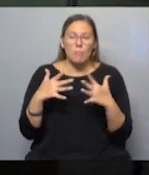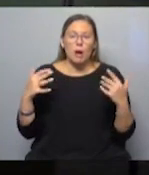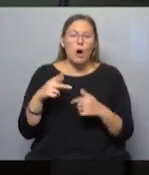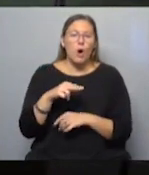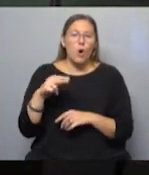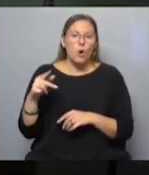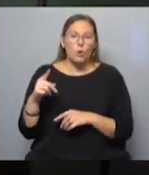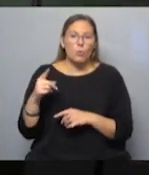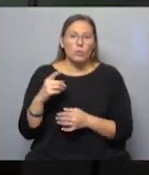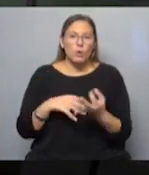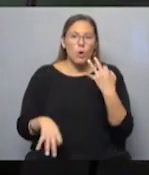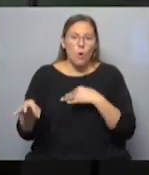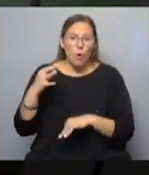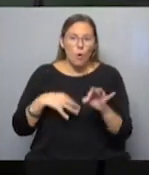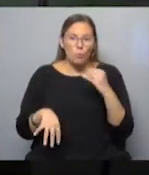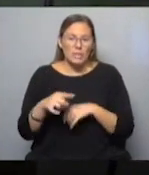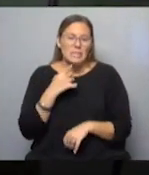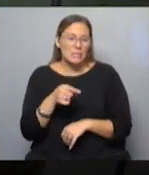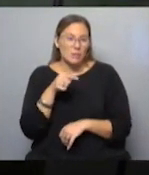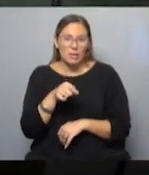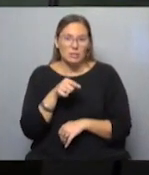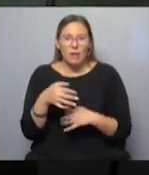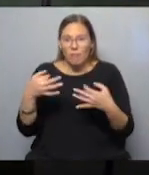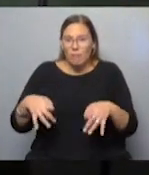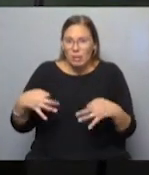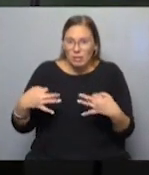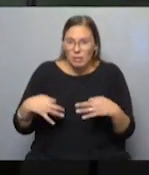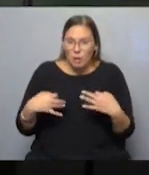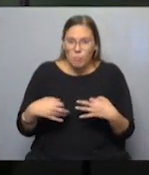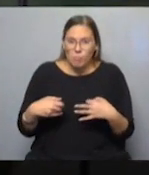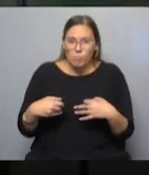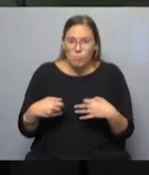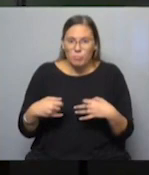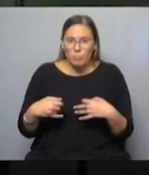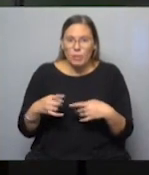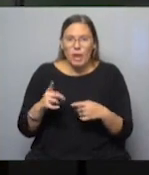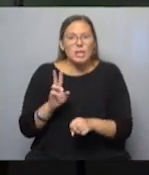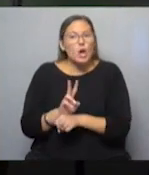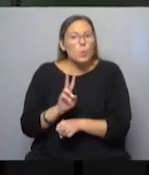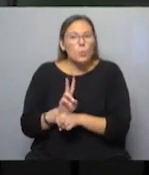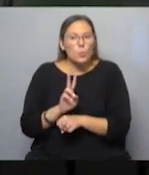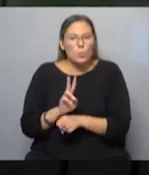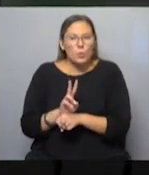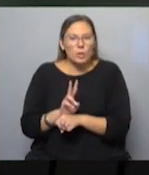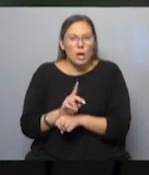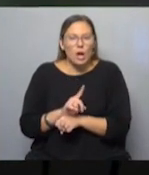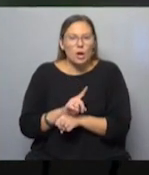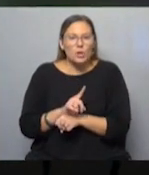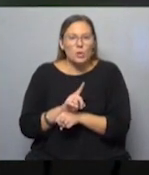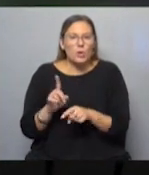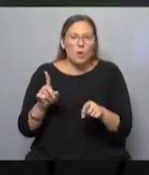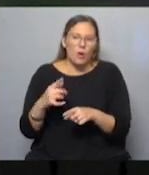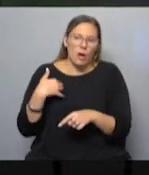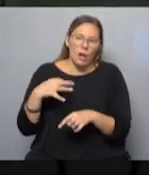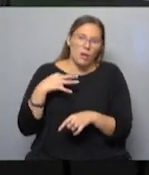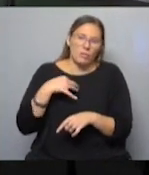una obra funciona como esta la verdad que hay que cuidarlo porque no es tan seguido en la